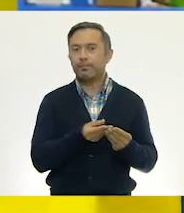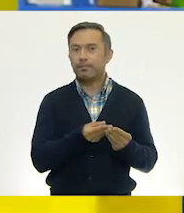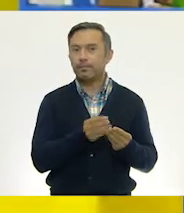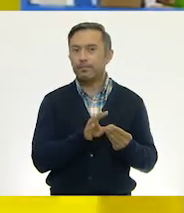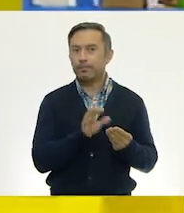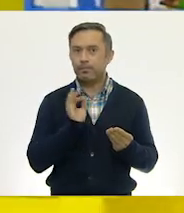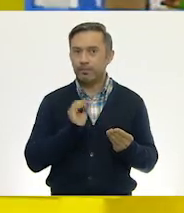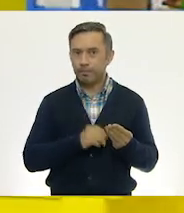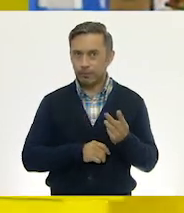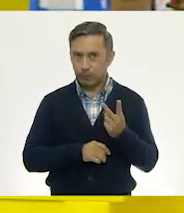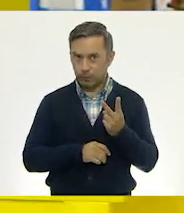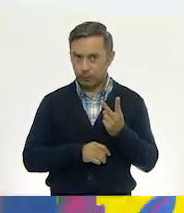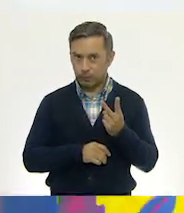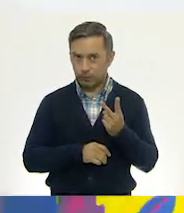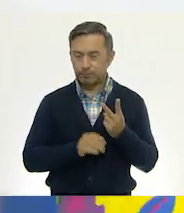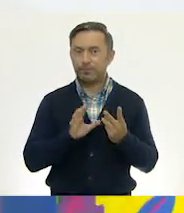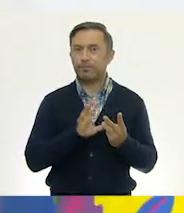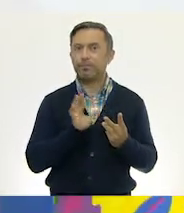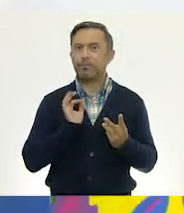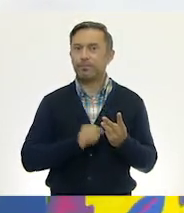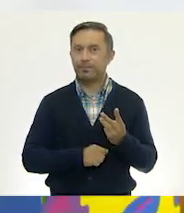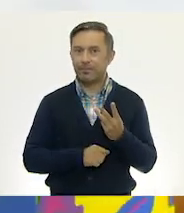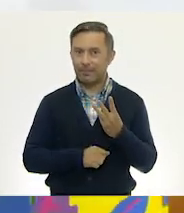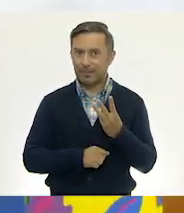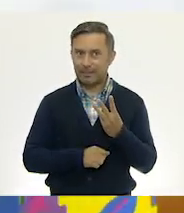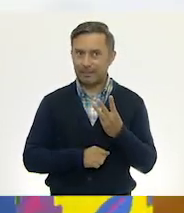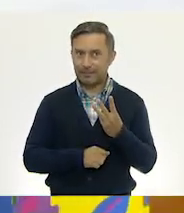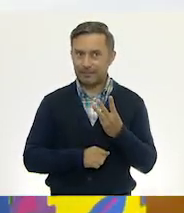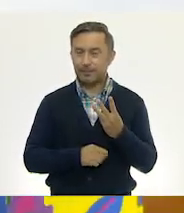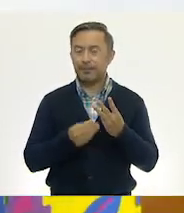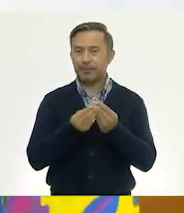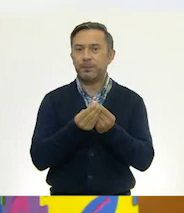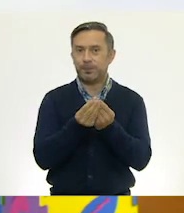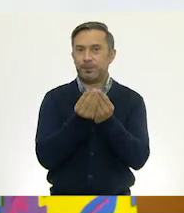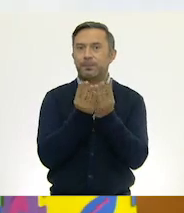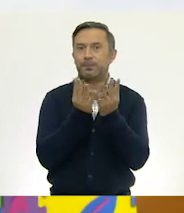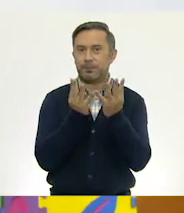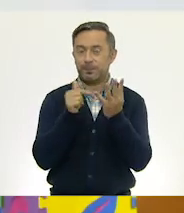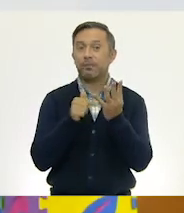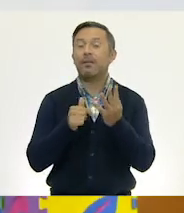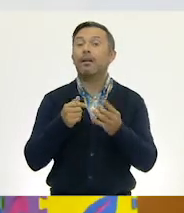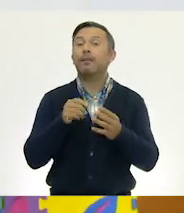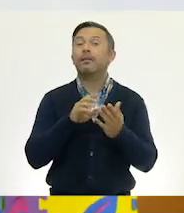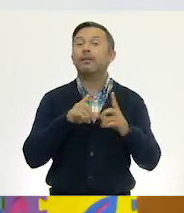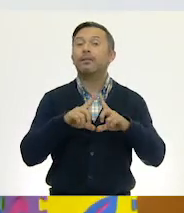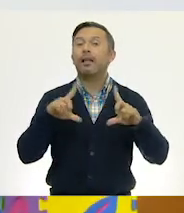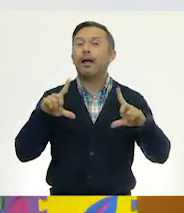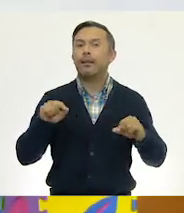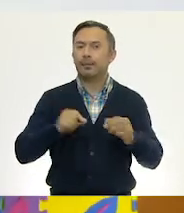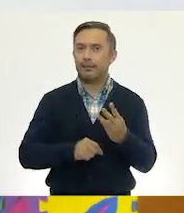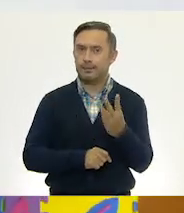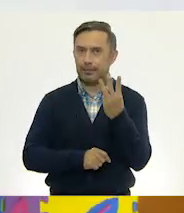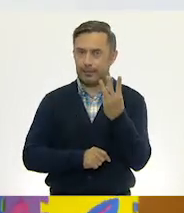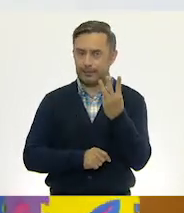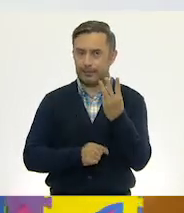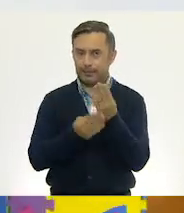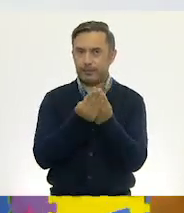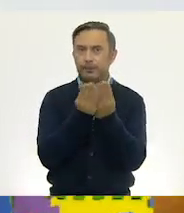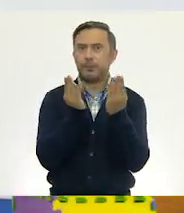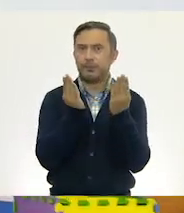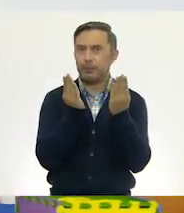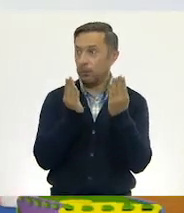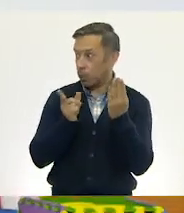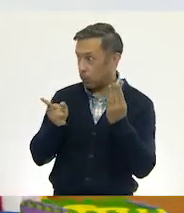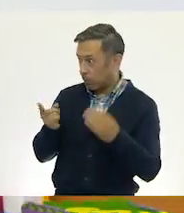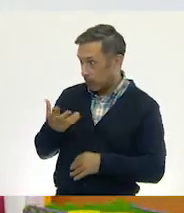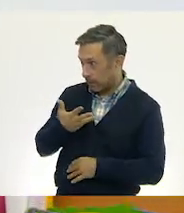dos. Y tres tarjetas. Tres tarjetas, ya tengo aquí mis tres tarjetas. ¿Tú ya tienes tus